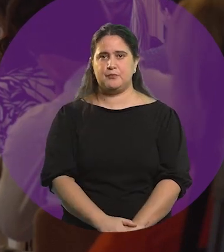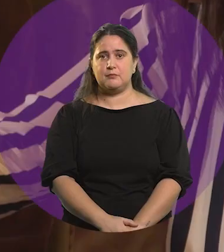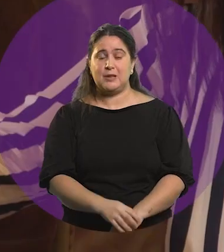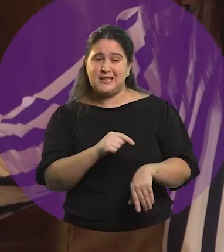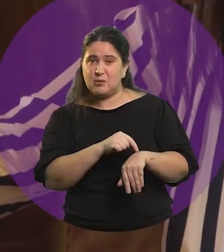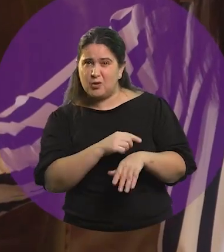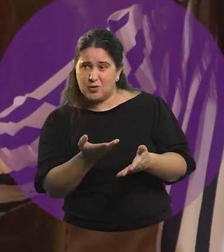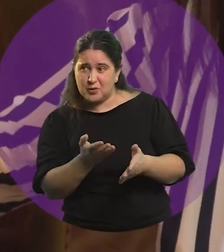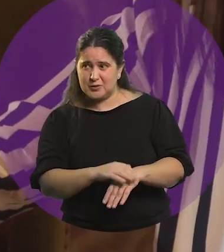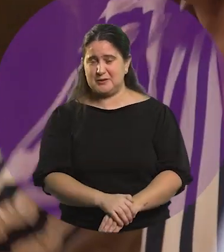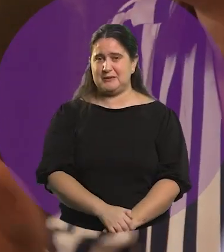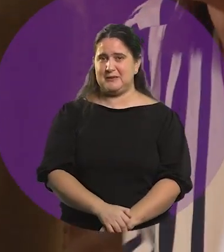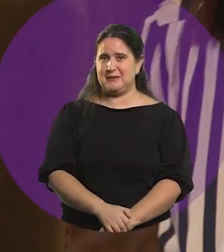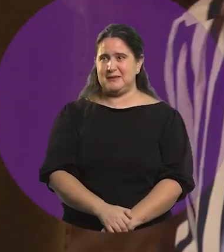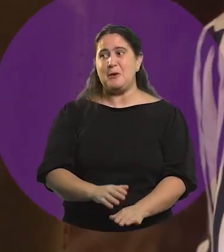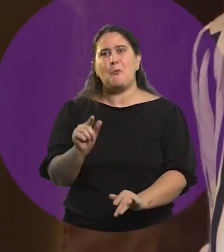¿Cuánto tiempo tenemos?